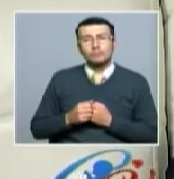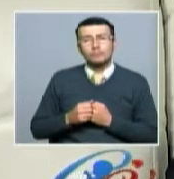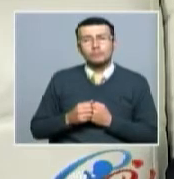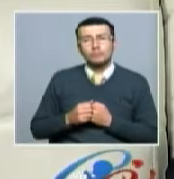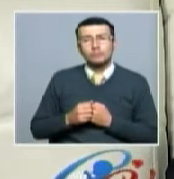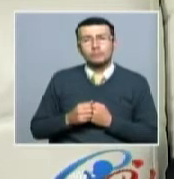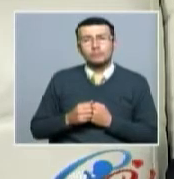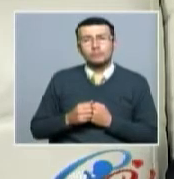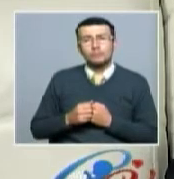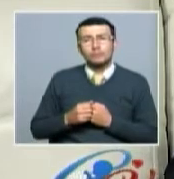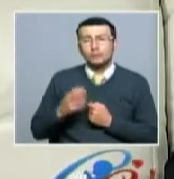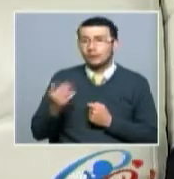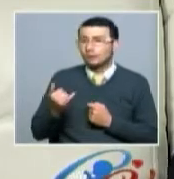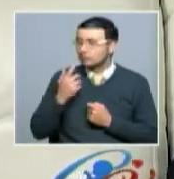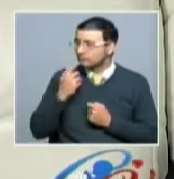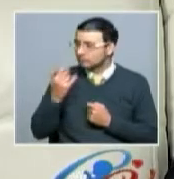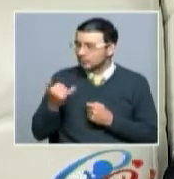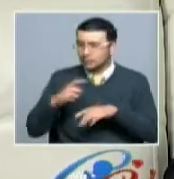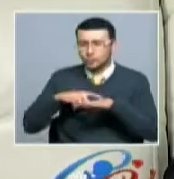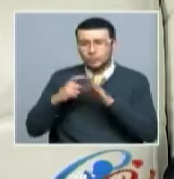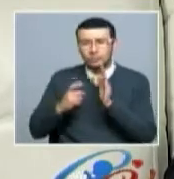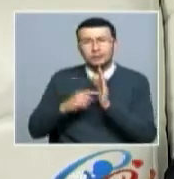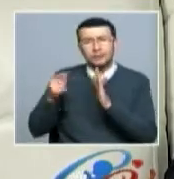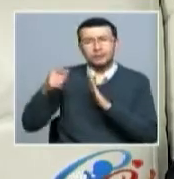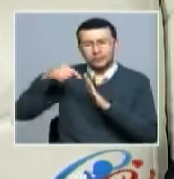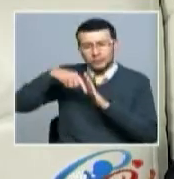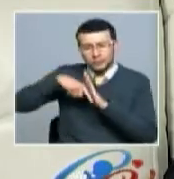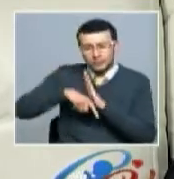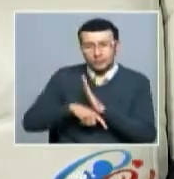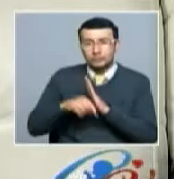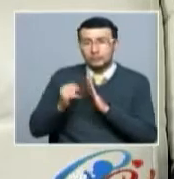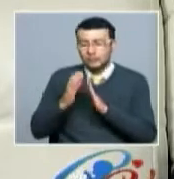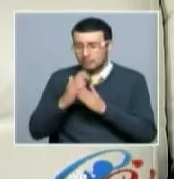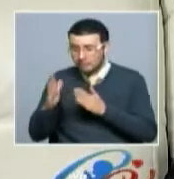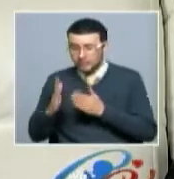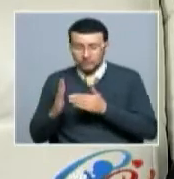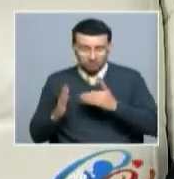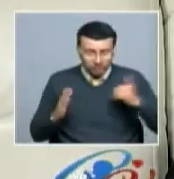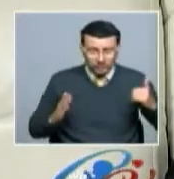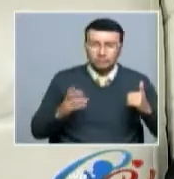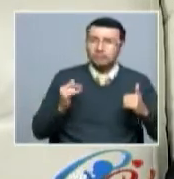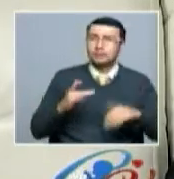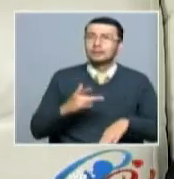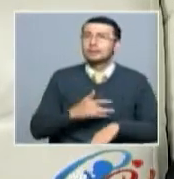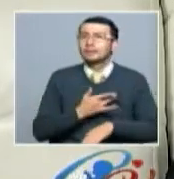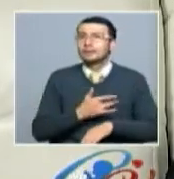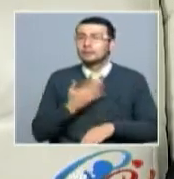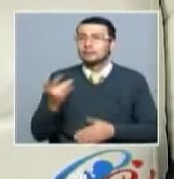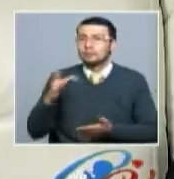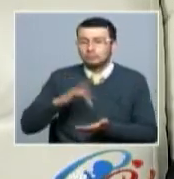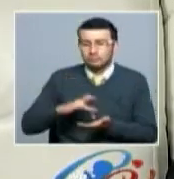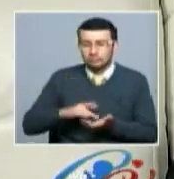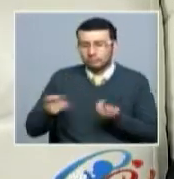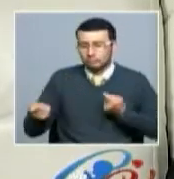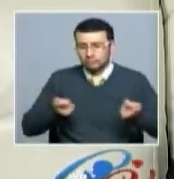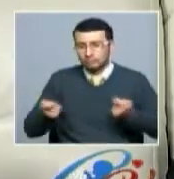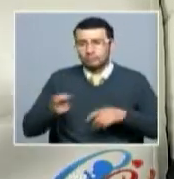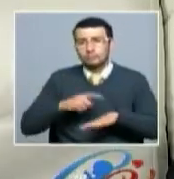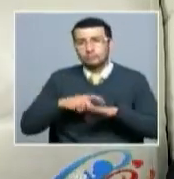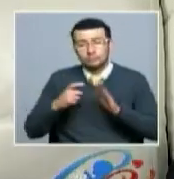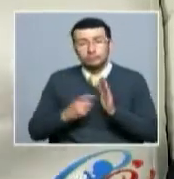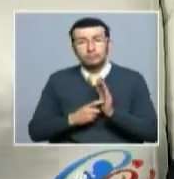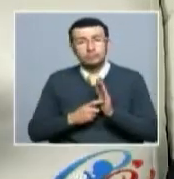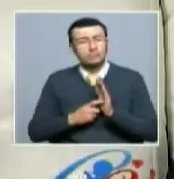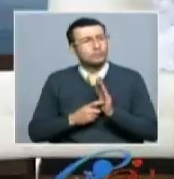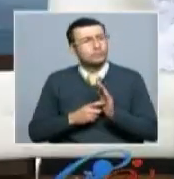rodea la cabeza del radio, se profundiza y se divide en dos ramas, en una rama anterior que es sensitiva y una rama posterior que es motora. ¿Y qué